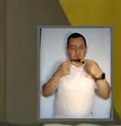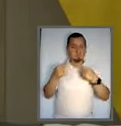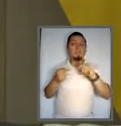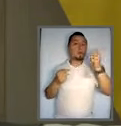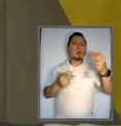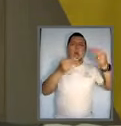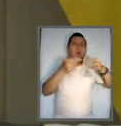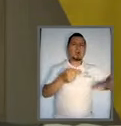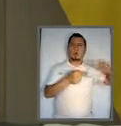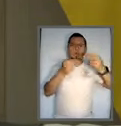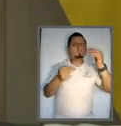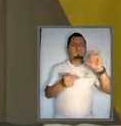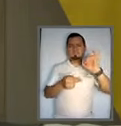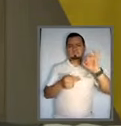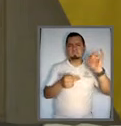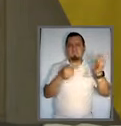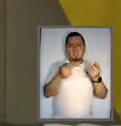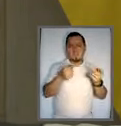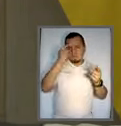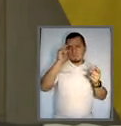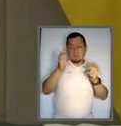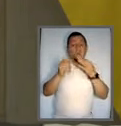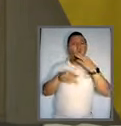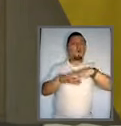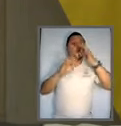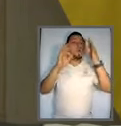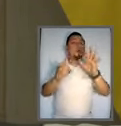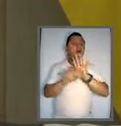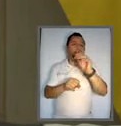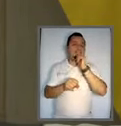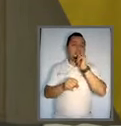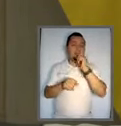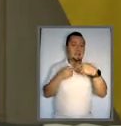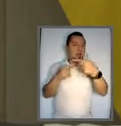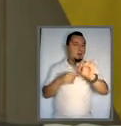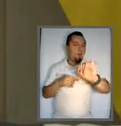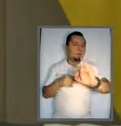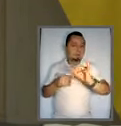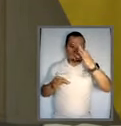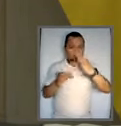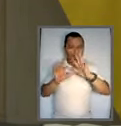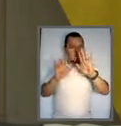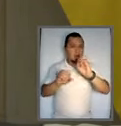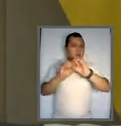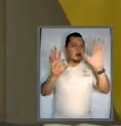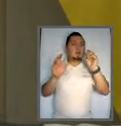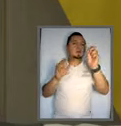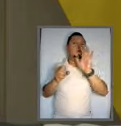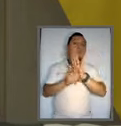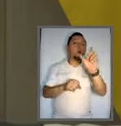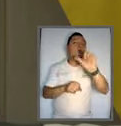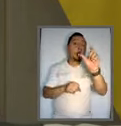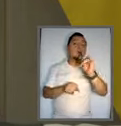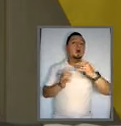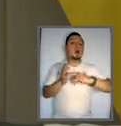la opinión de todos los sectores del Estado y que va a tener ese detalle de qué industrias o qué comercios y servicios, cuándo